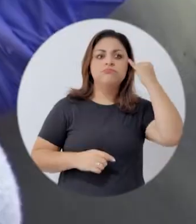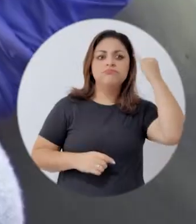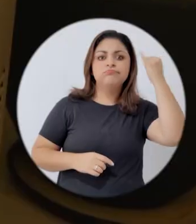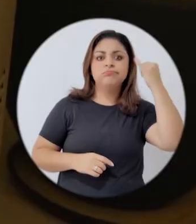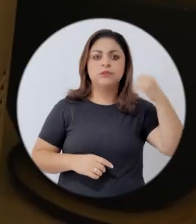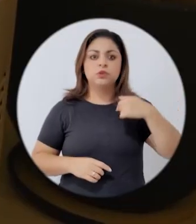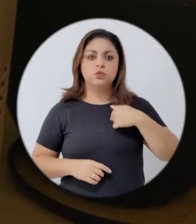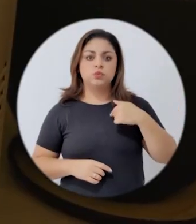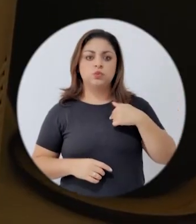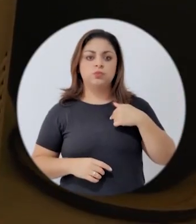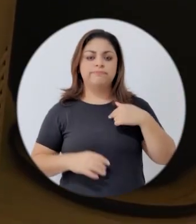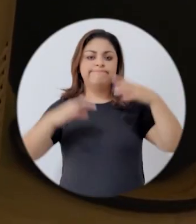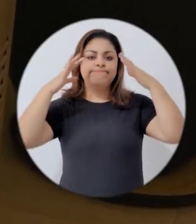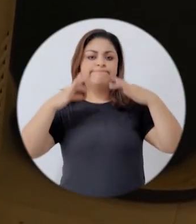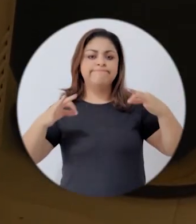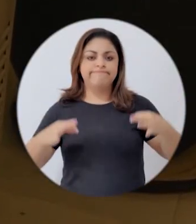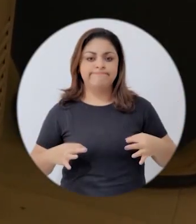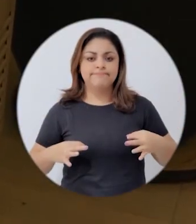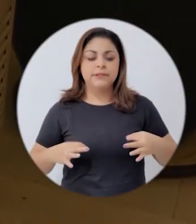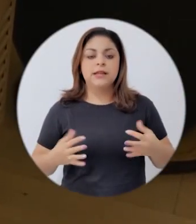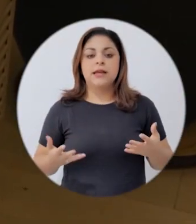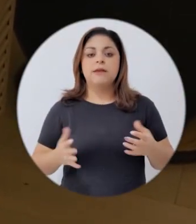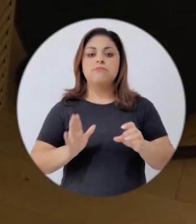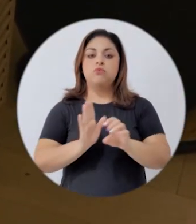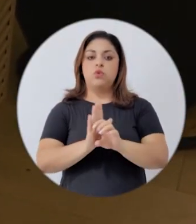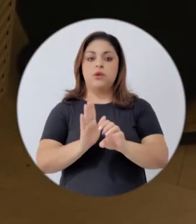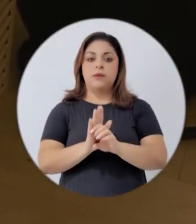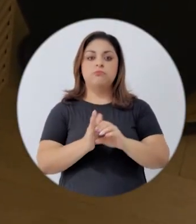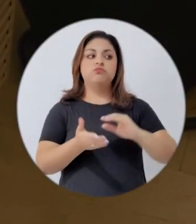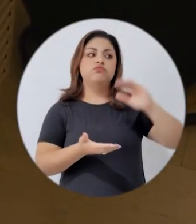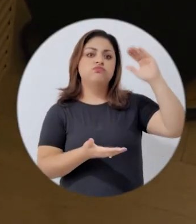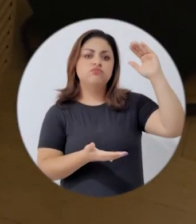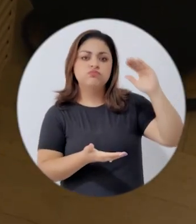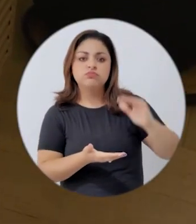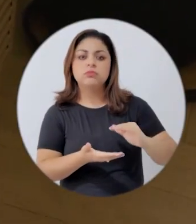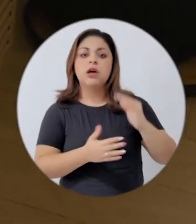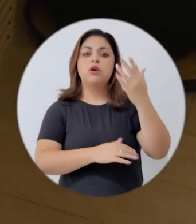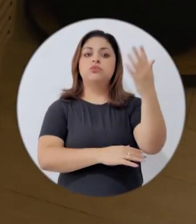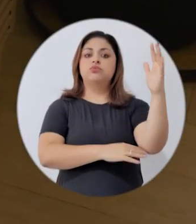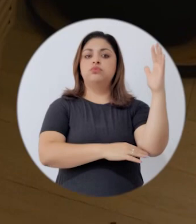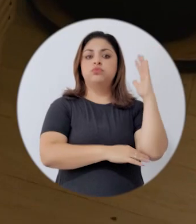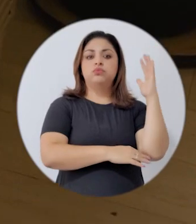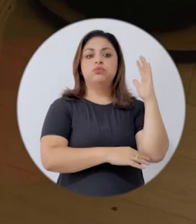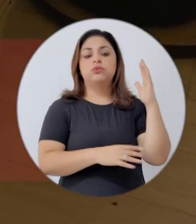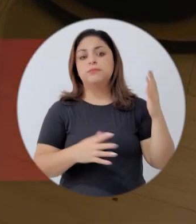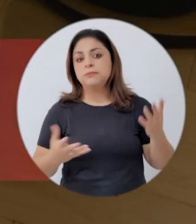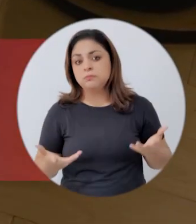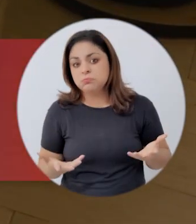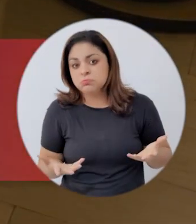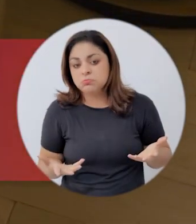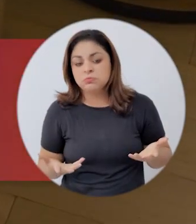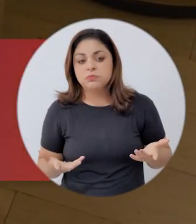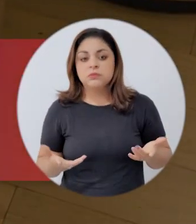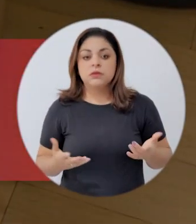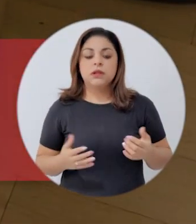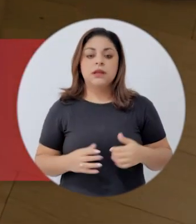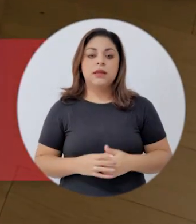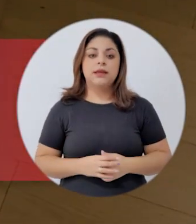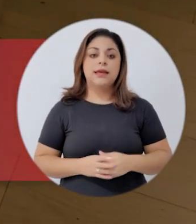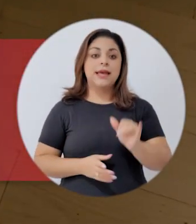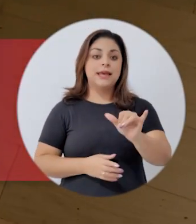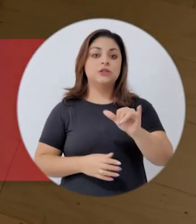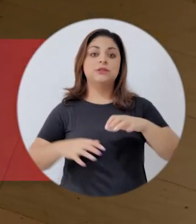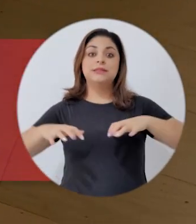tomar. Reducción, si tengo zonas boscosas donde puedo hacer remociones, que básicamente es